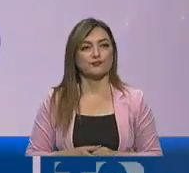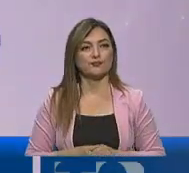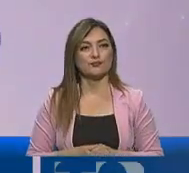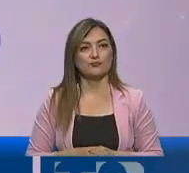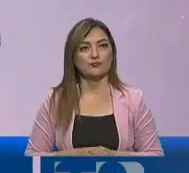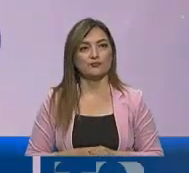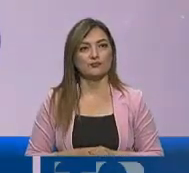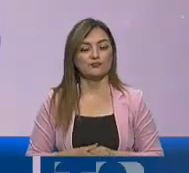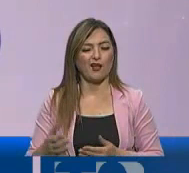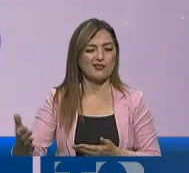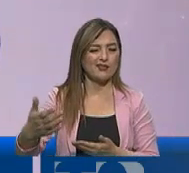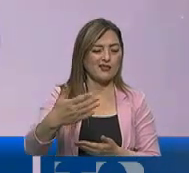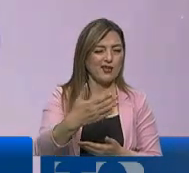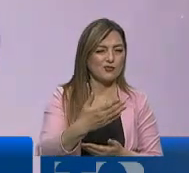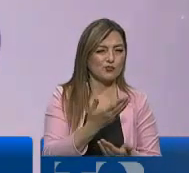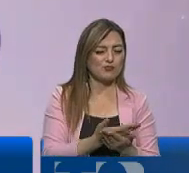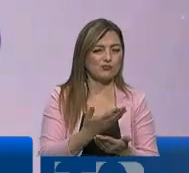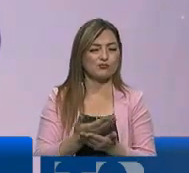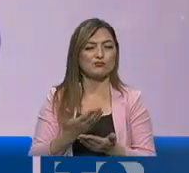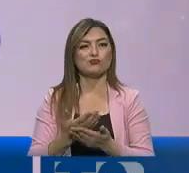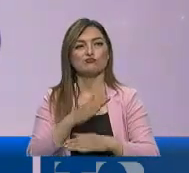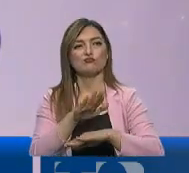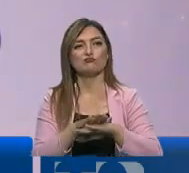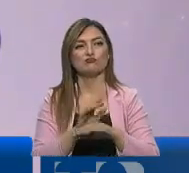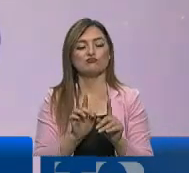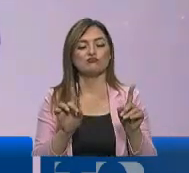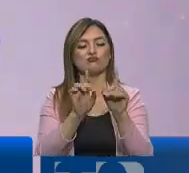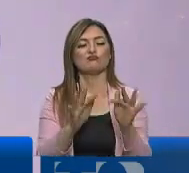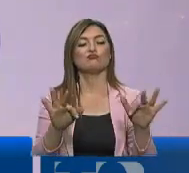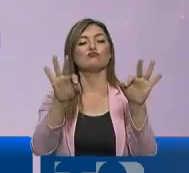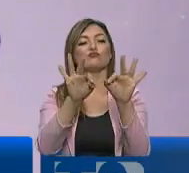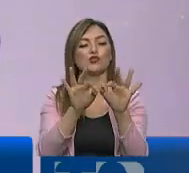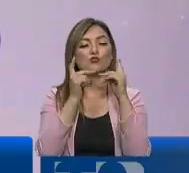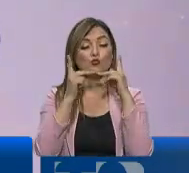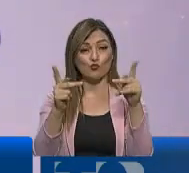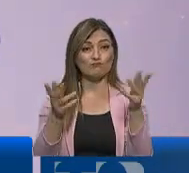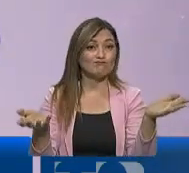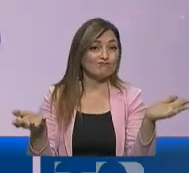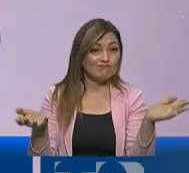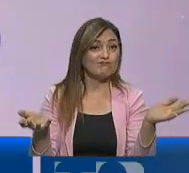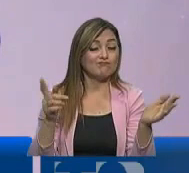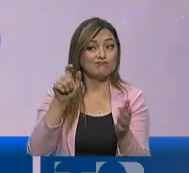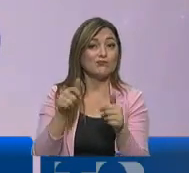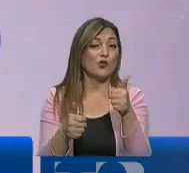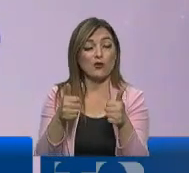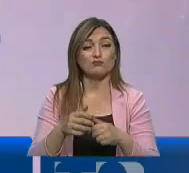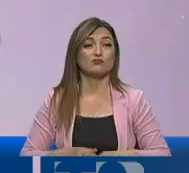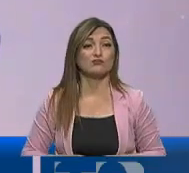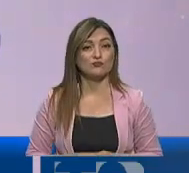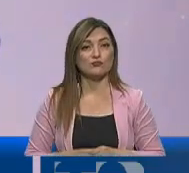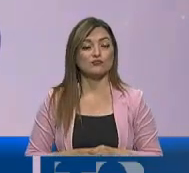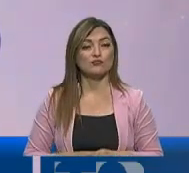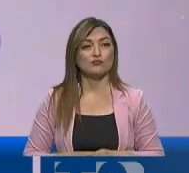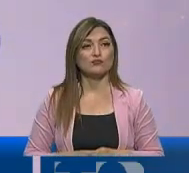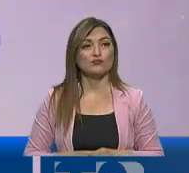y se recogieron no sólo propuestas concretas respecto a qué datos resulta importante publicar cuáles son necesarios sino también qué